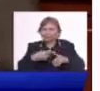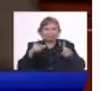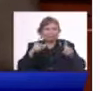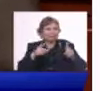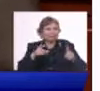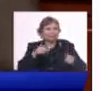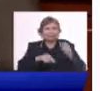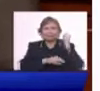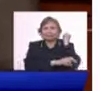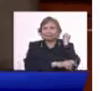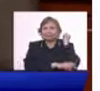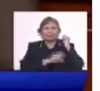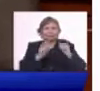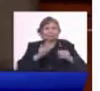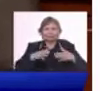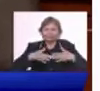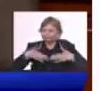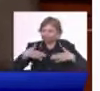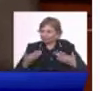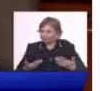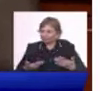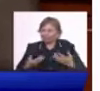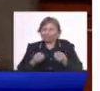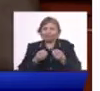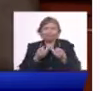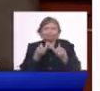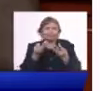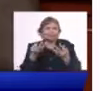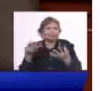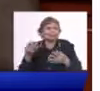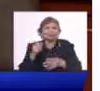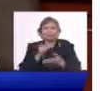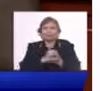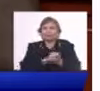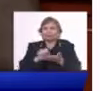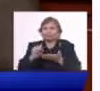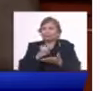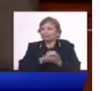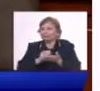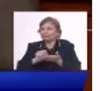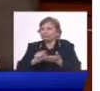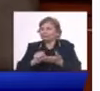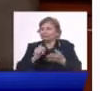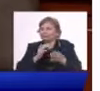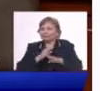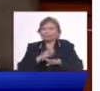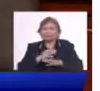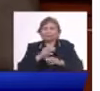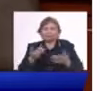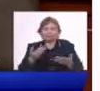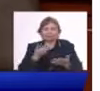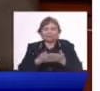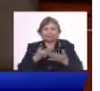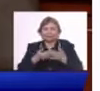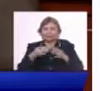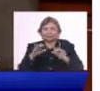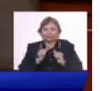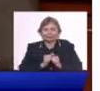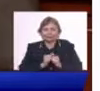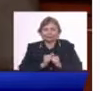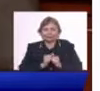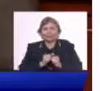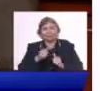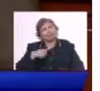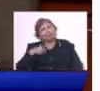país, ya que no lo hemos podido hacer durante muchos meses. Y la salida política es claro.